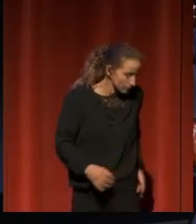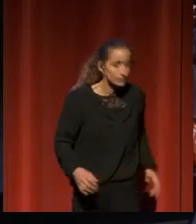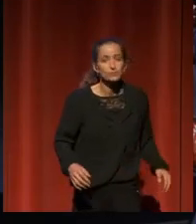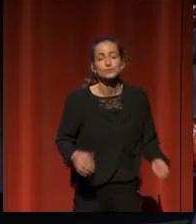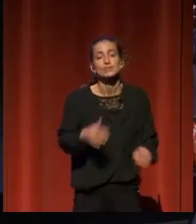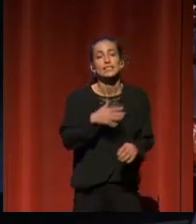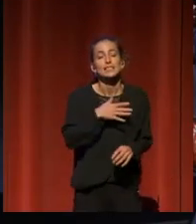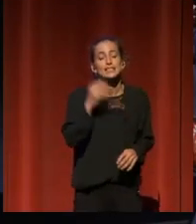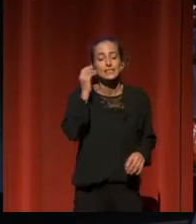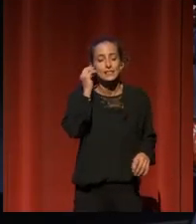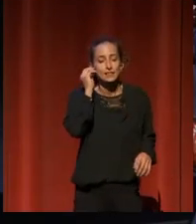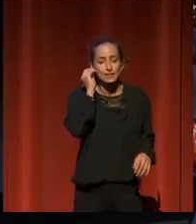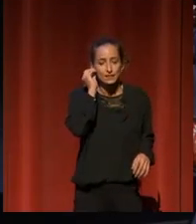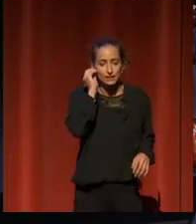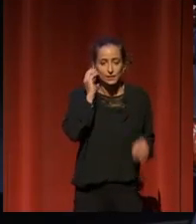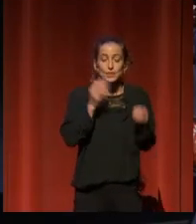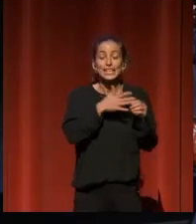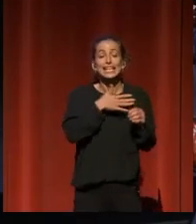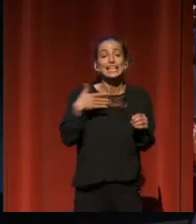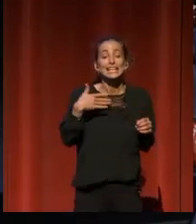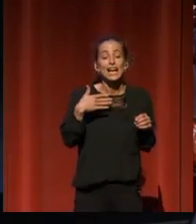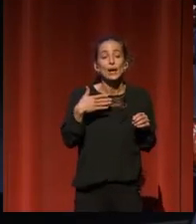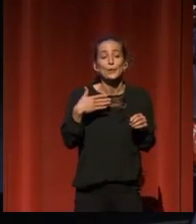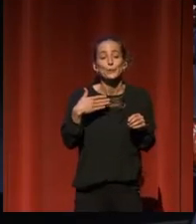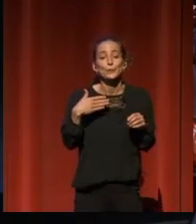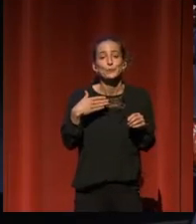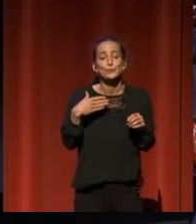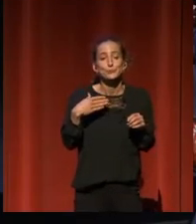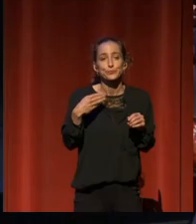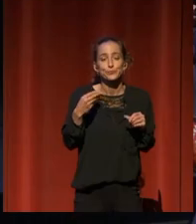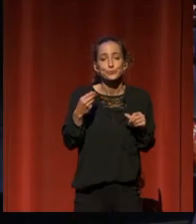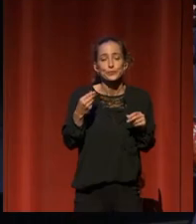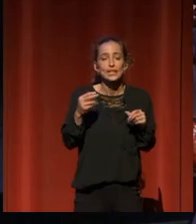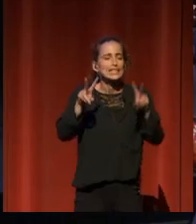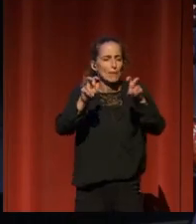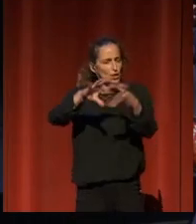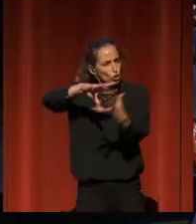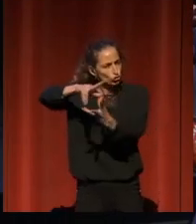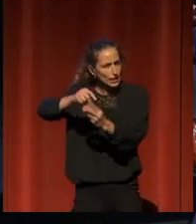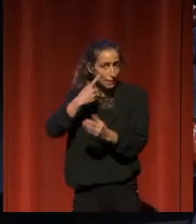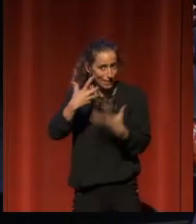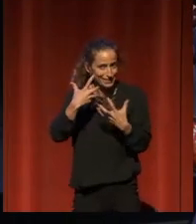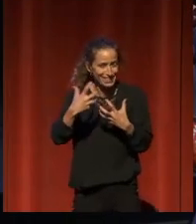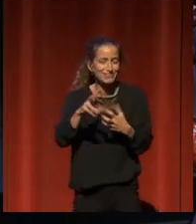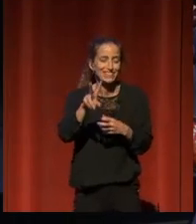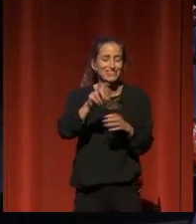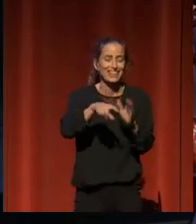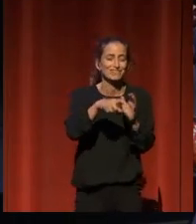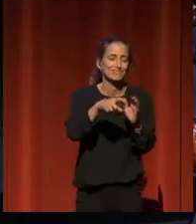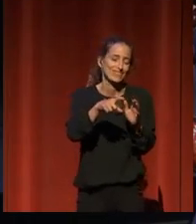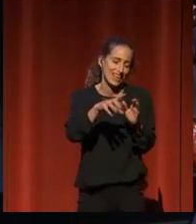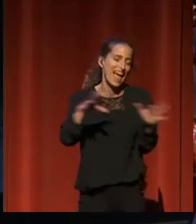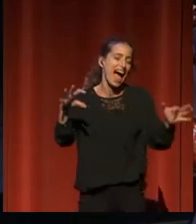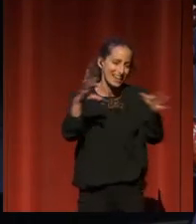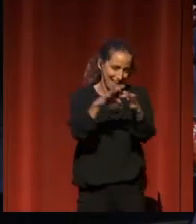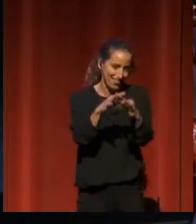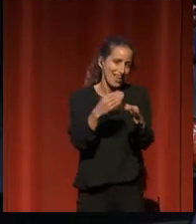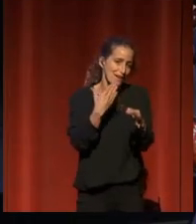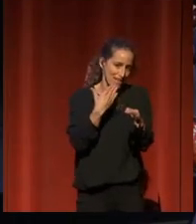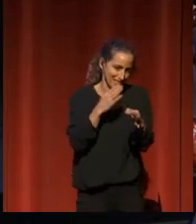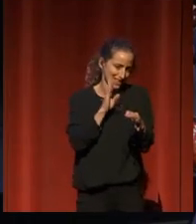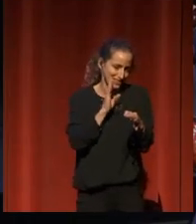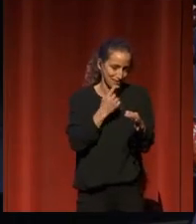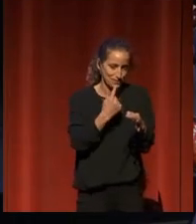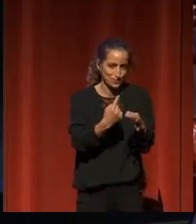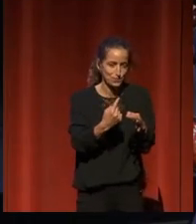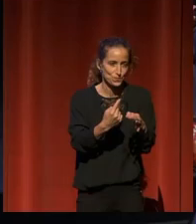las noticias más destacadas en alianza que habéis menci entre